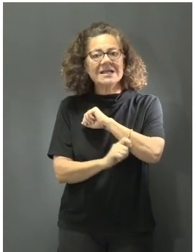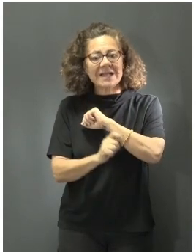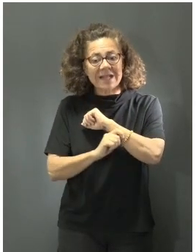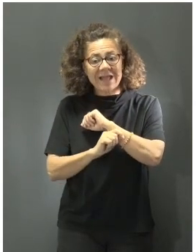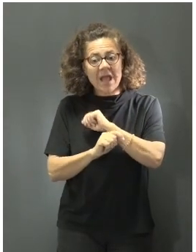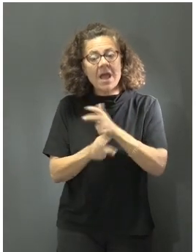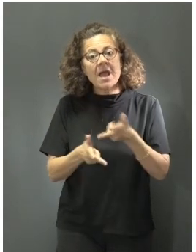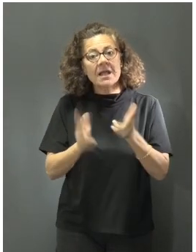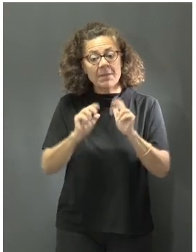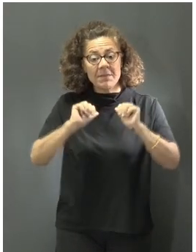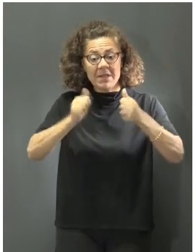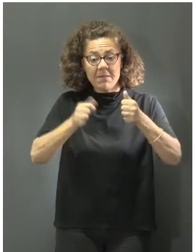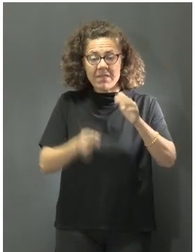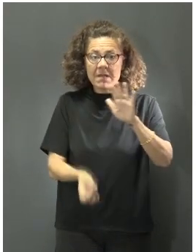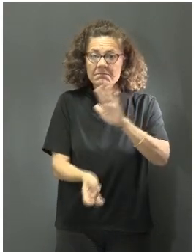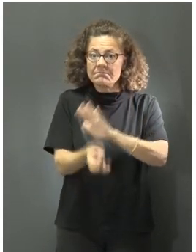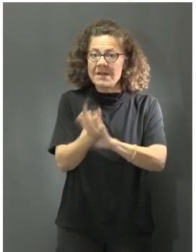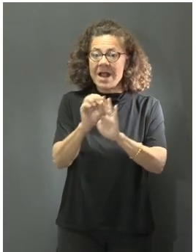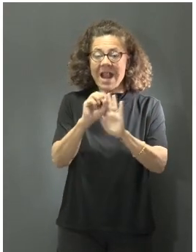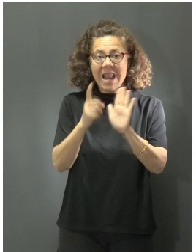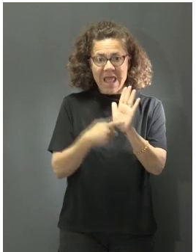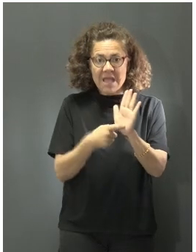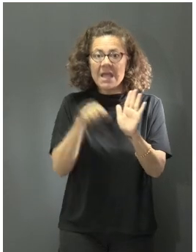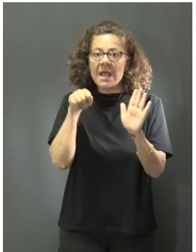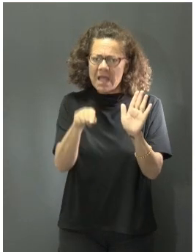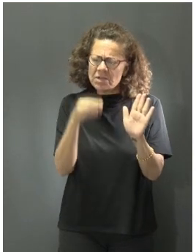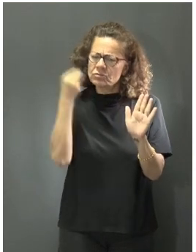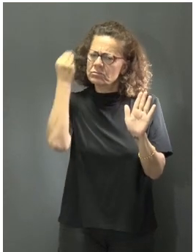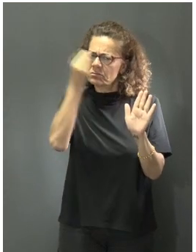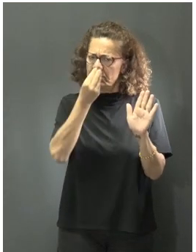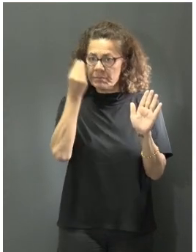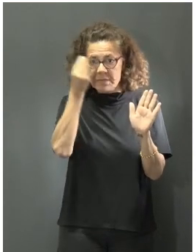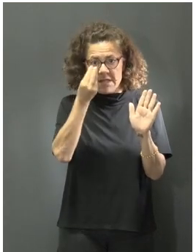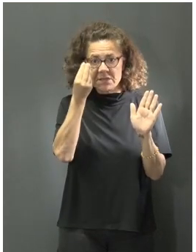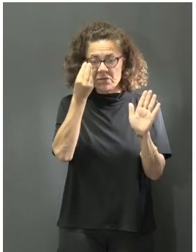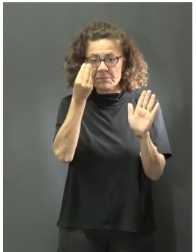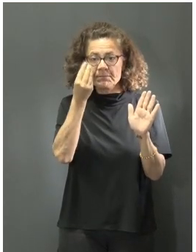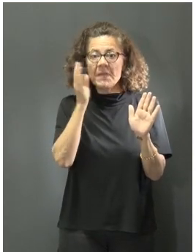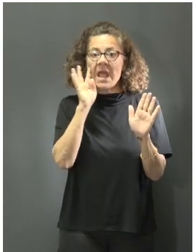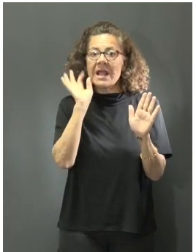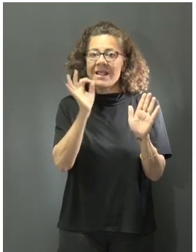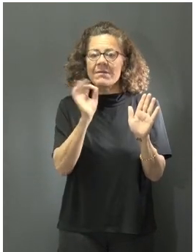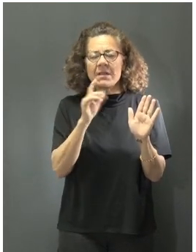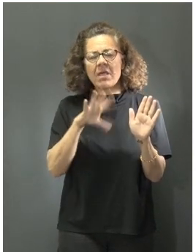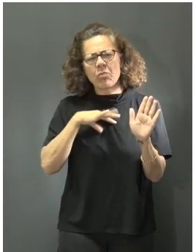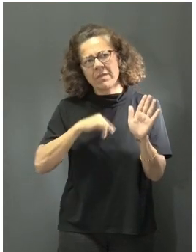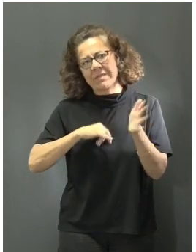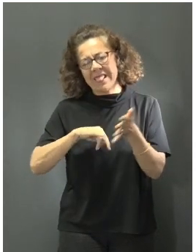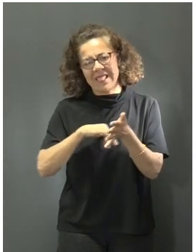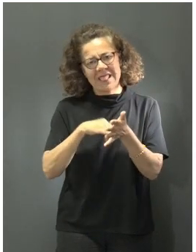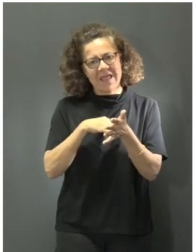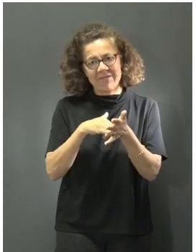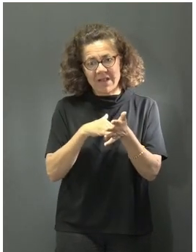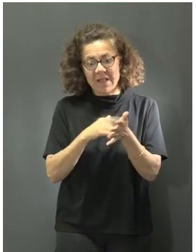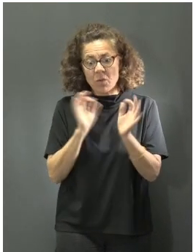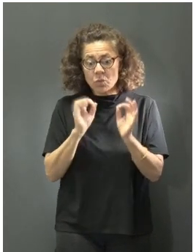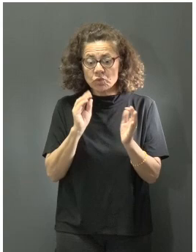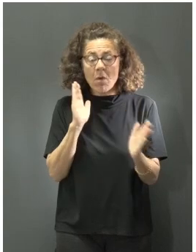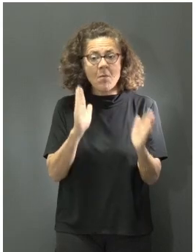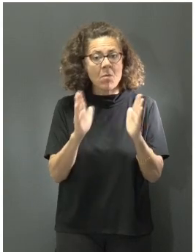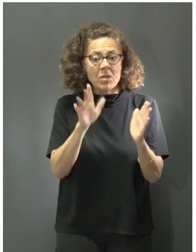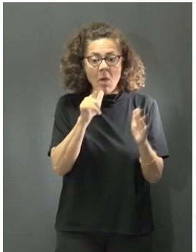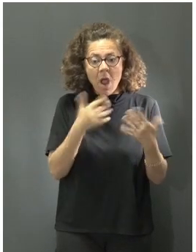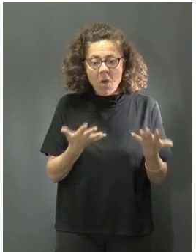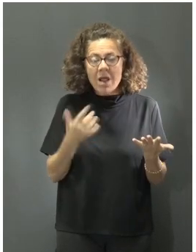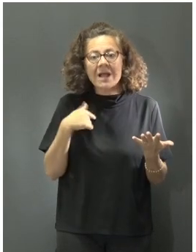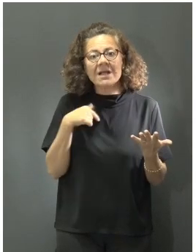permite poner en marcha una ley, ¿no? Eso sí que creo que es algo que puede ser una debilidad también en el momento en el que estamos y que puede ser